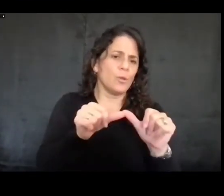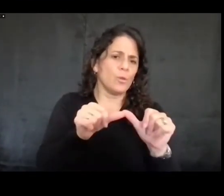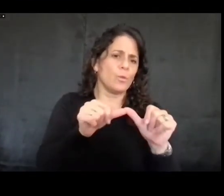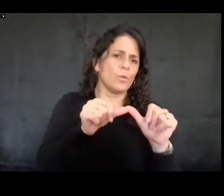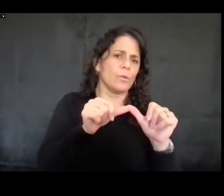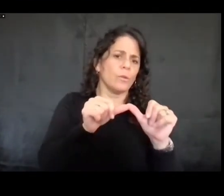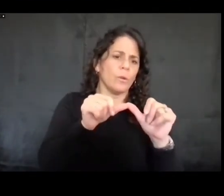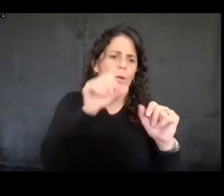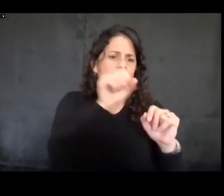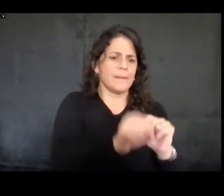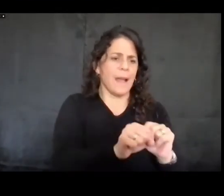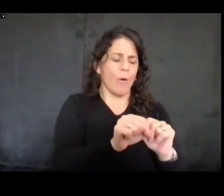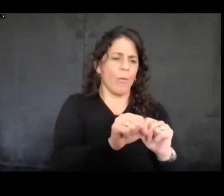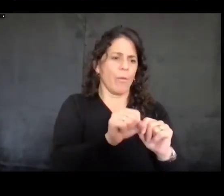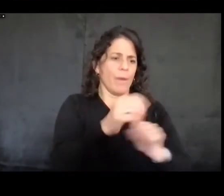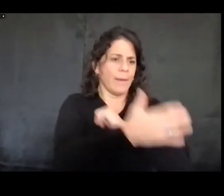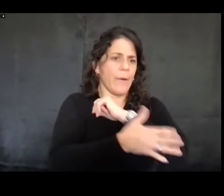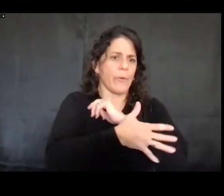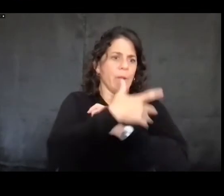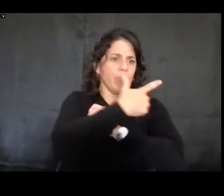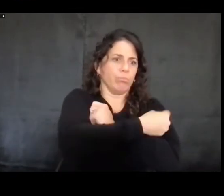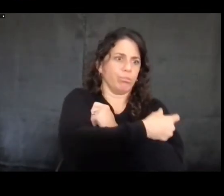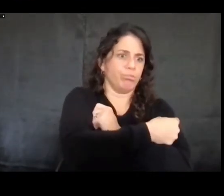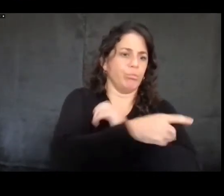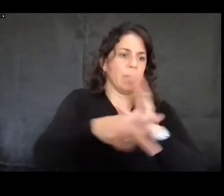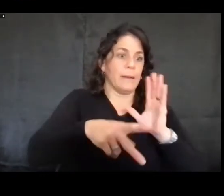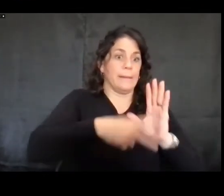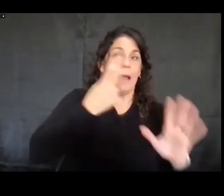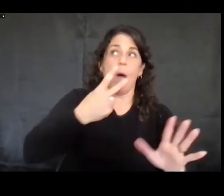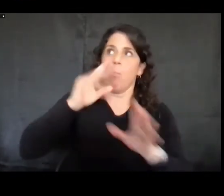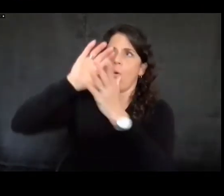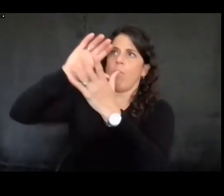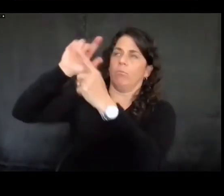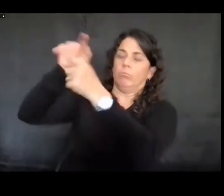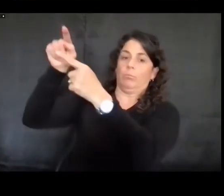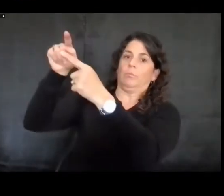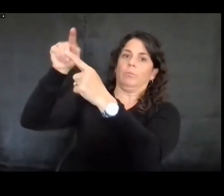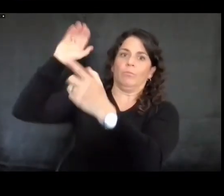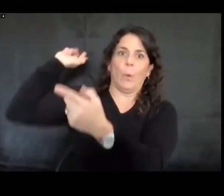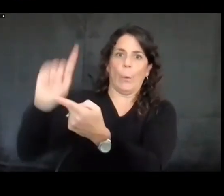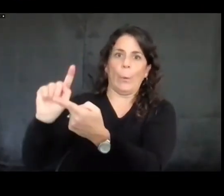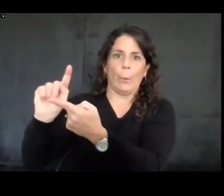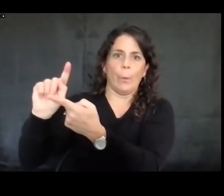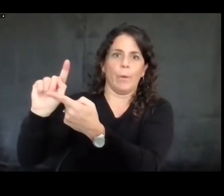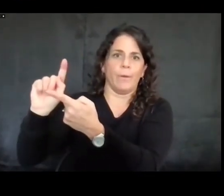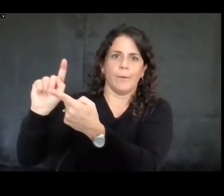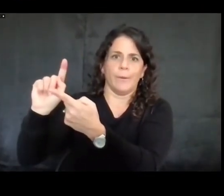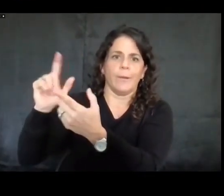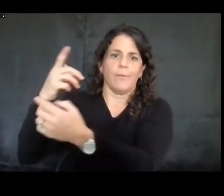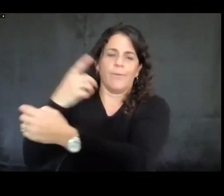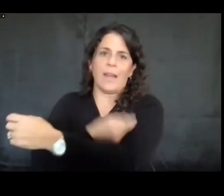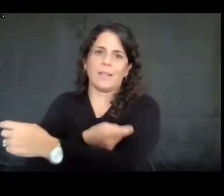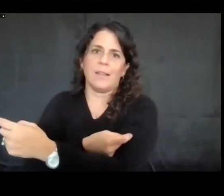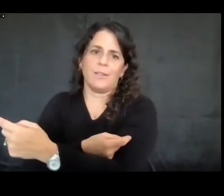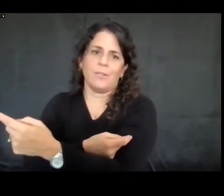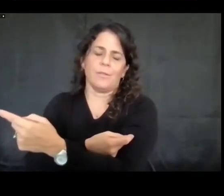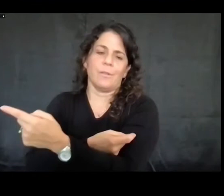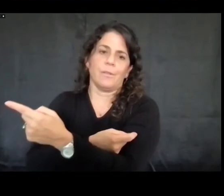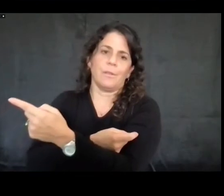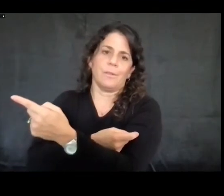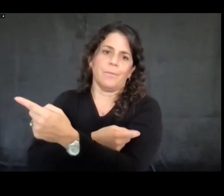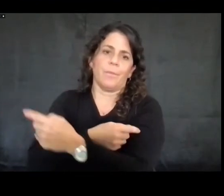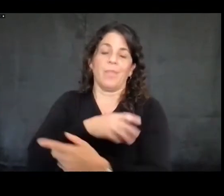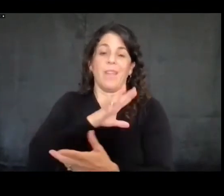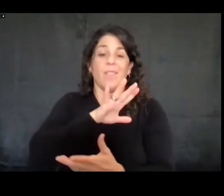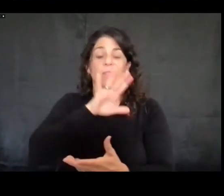en el condado sur es doble la cantidad de vacunas que hay en el condado norte y mucho